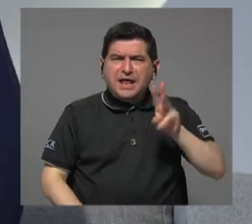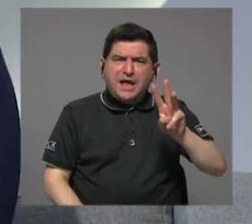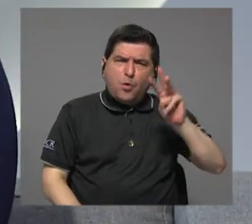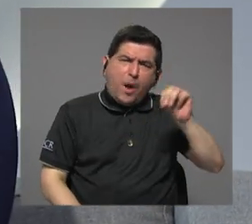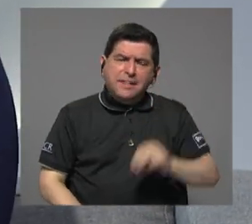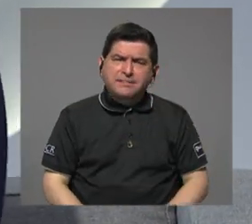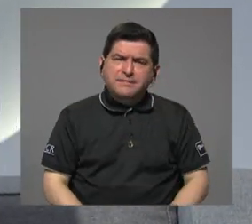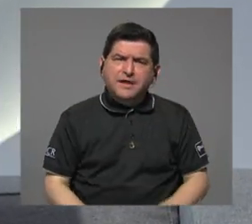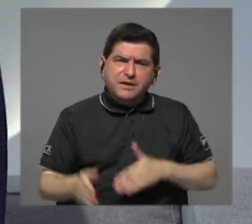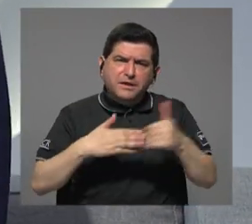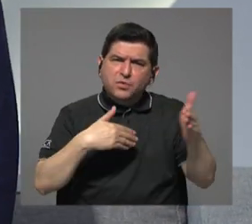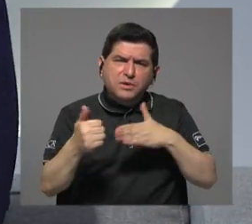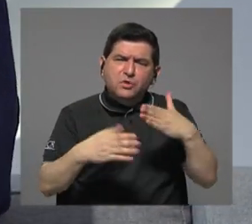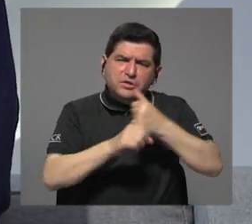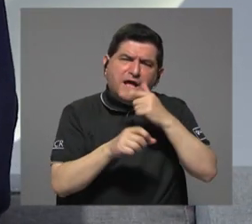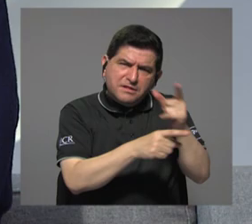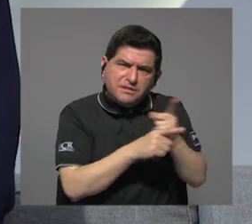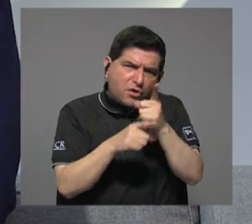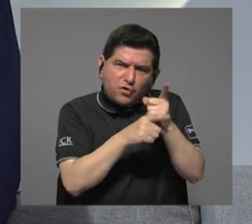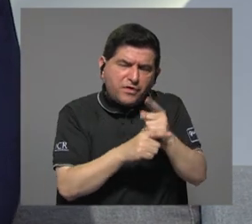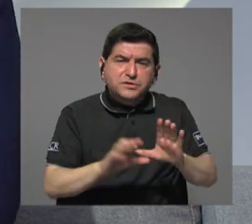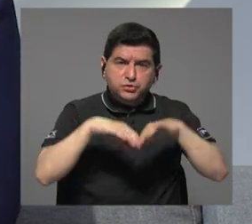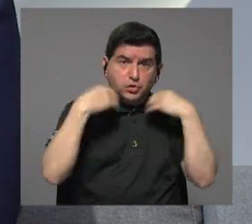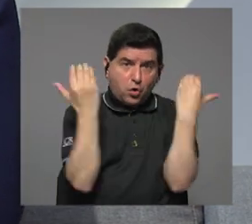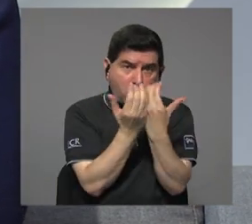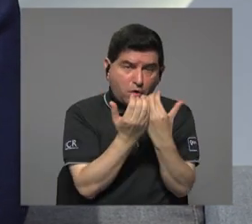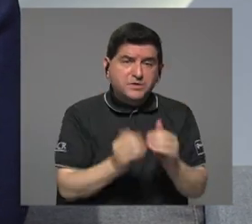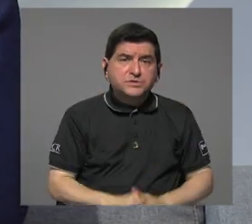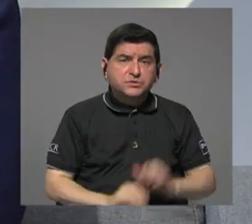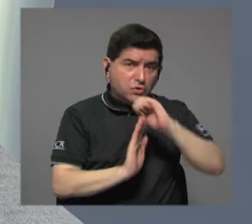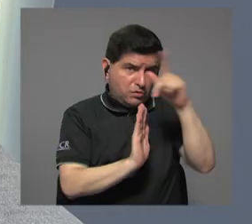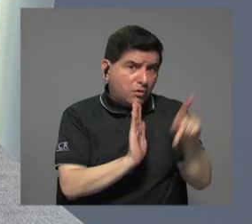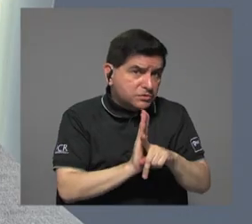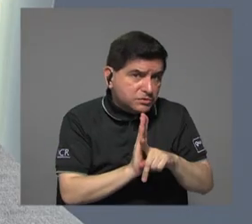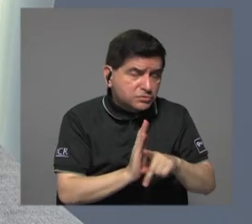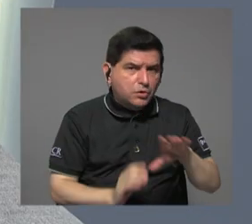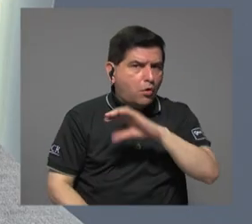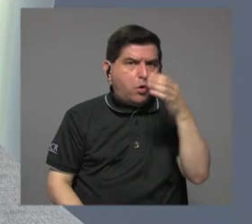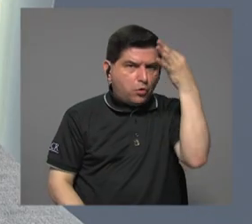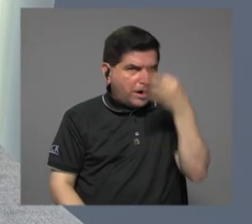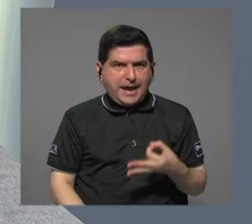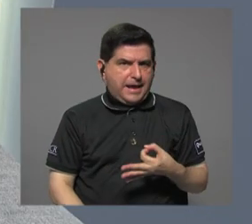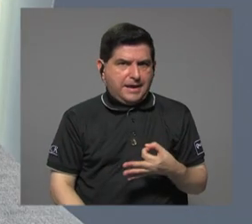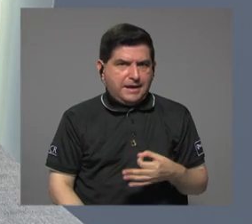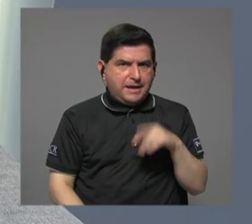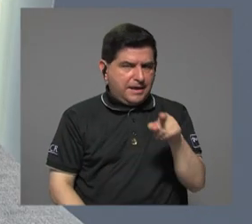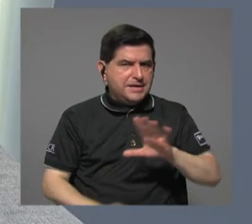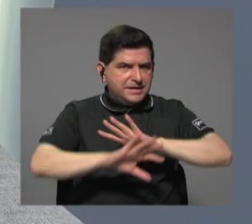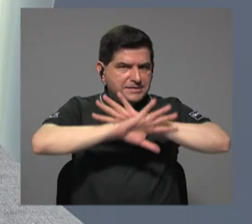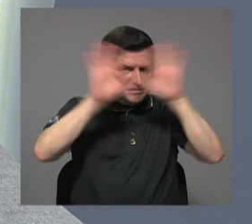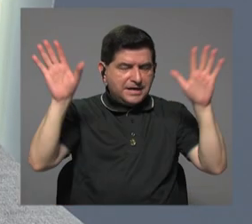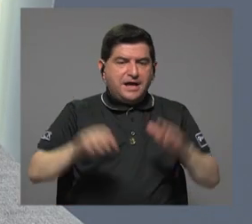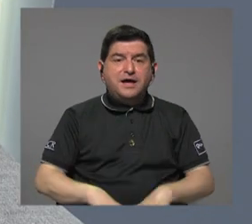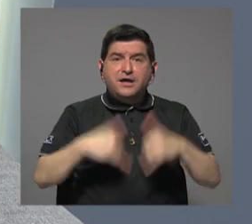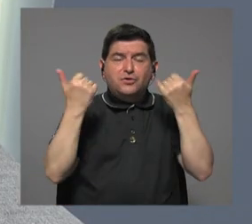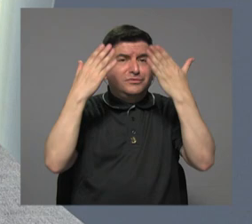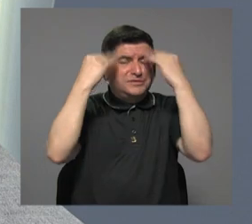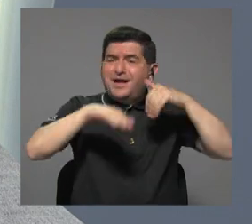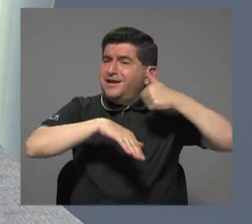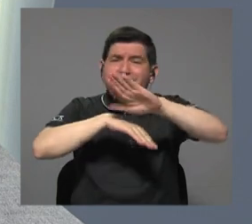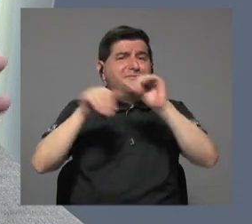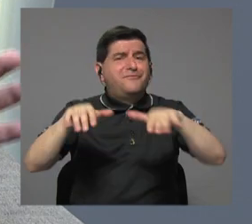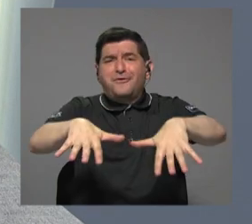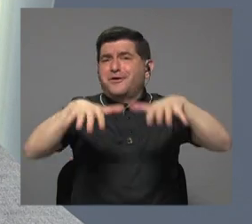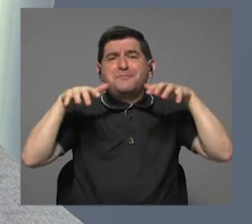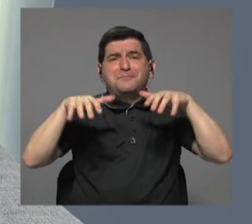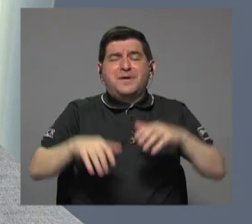así se le pueden hacer cambios en esta comisión de constitucionalidad o definitivamente está clara la posición ya el informe por mandado al plenario